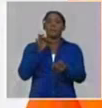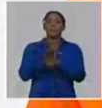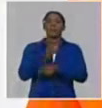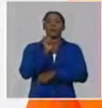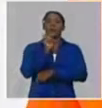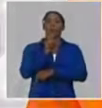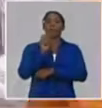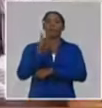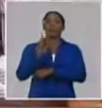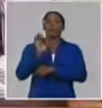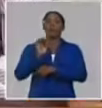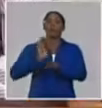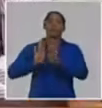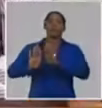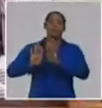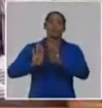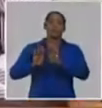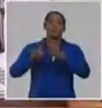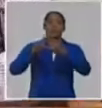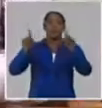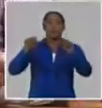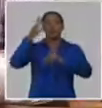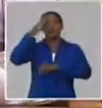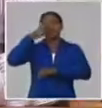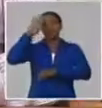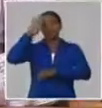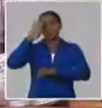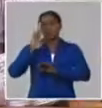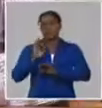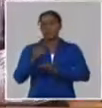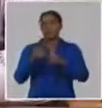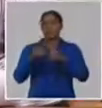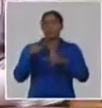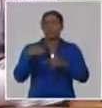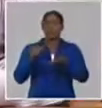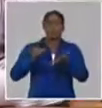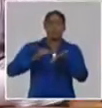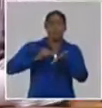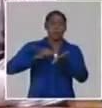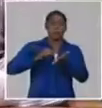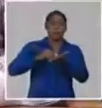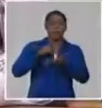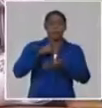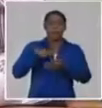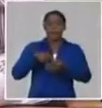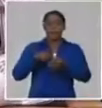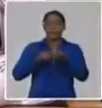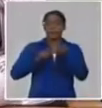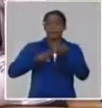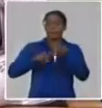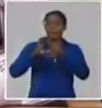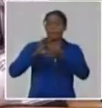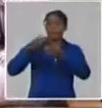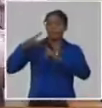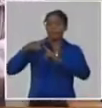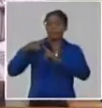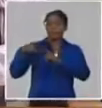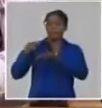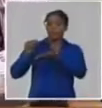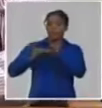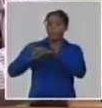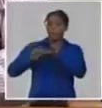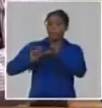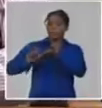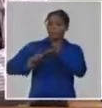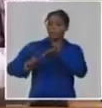tiendas del país. Yo puedo inscribirme en Guantánamo y comprar en La Habana. Los sistemas